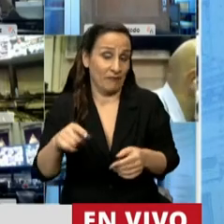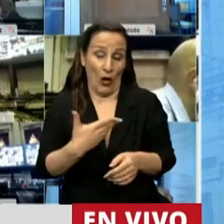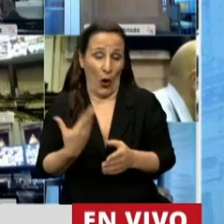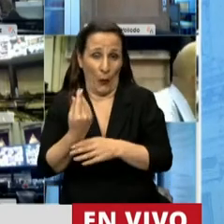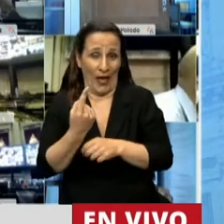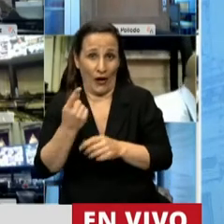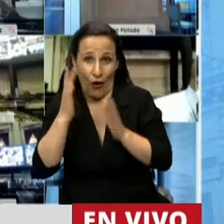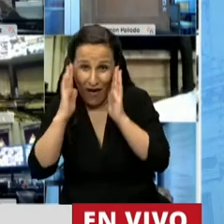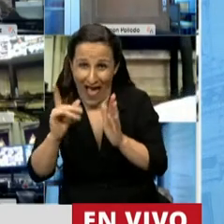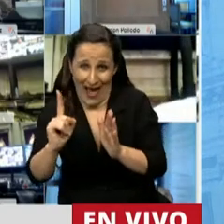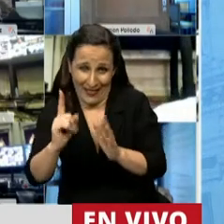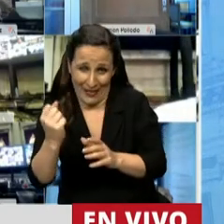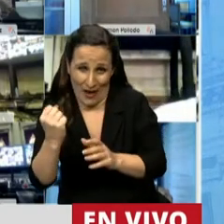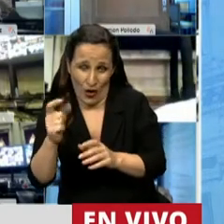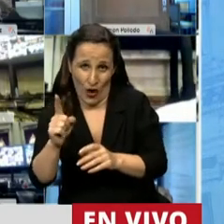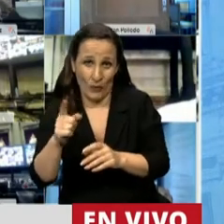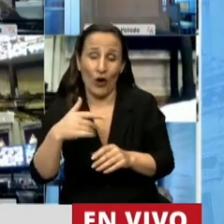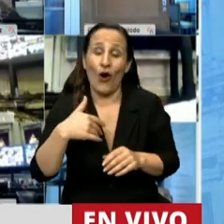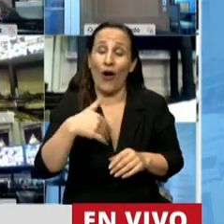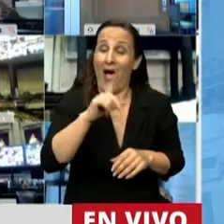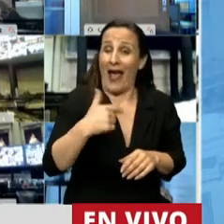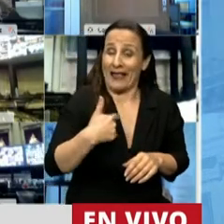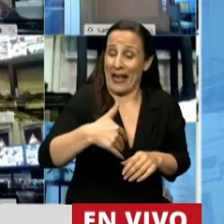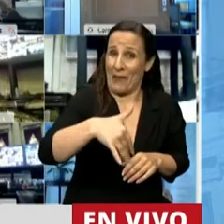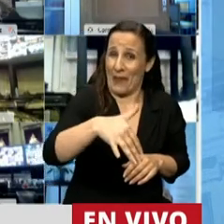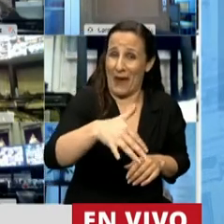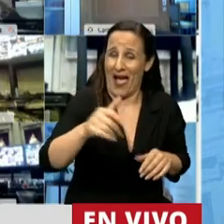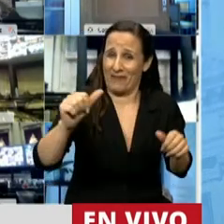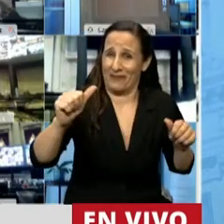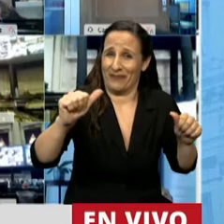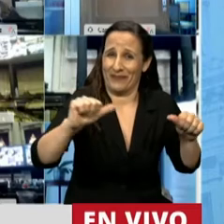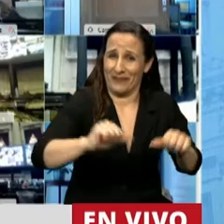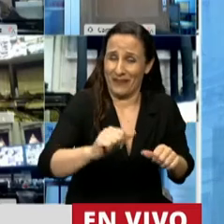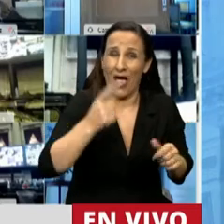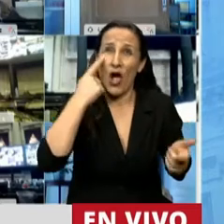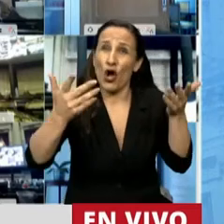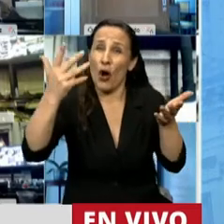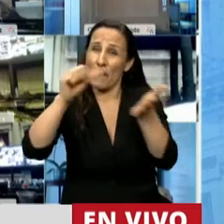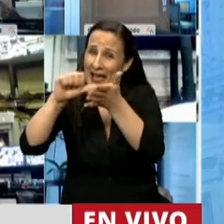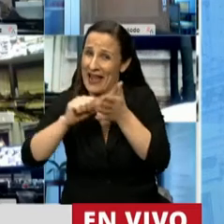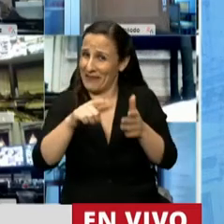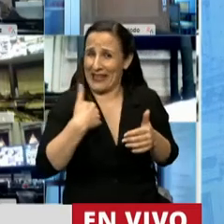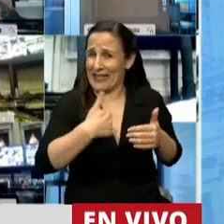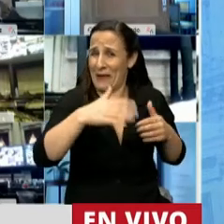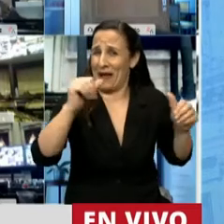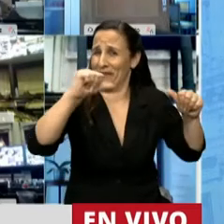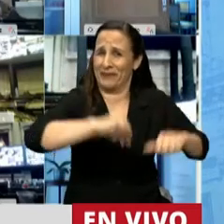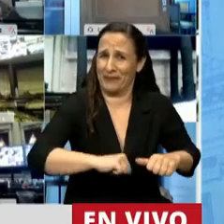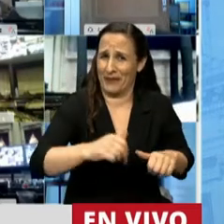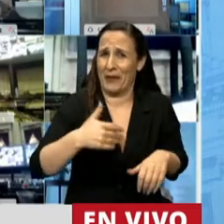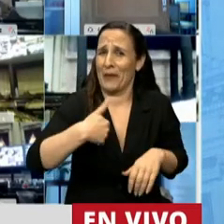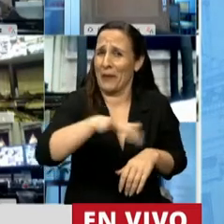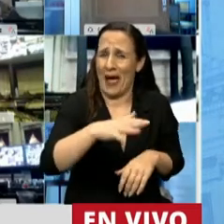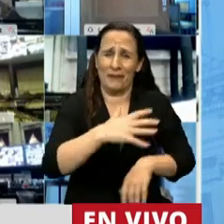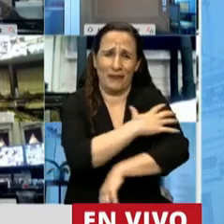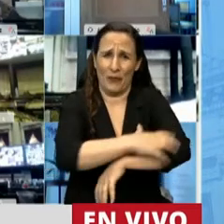país, lamentablemente, va a caer muchísimo más que cualquier otro país en el mundo, generando mayor cantidad de